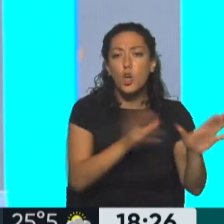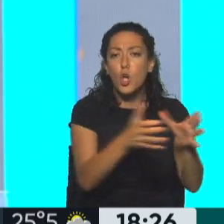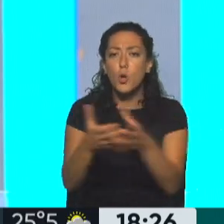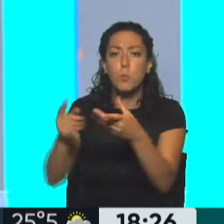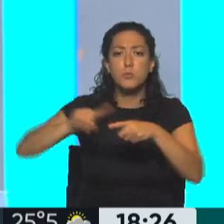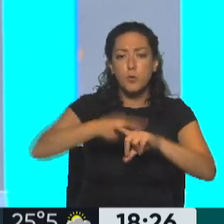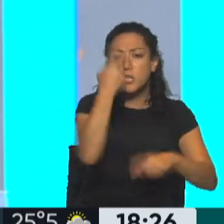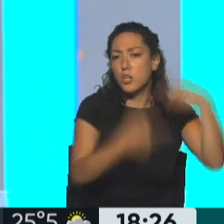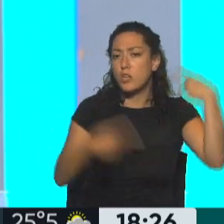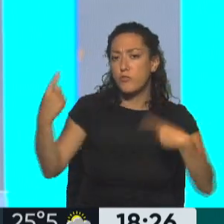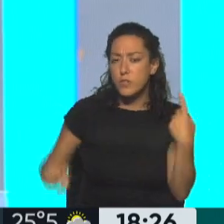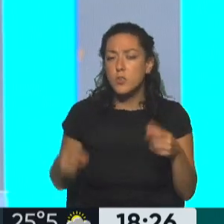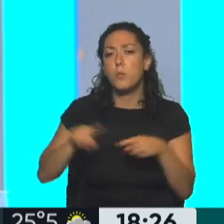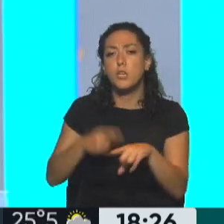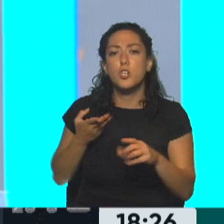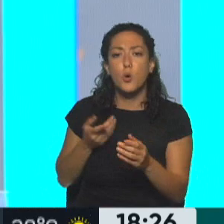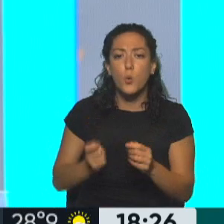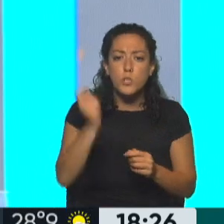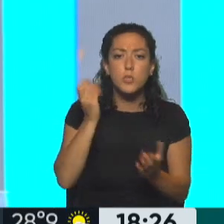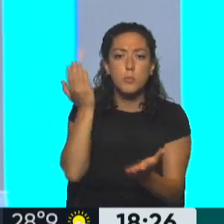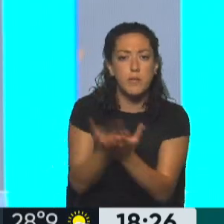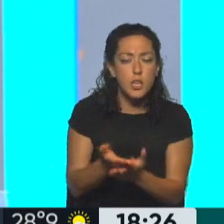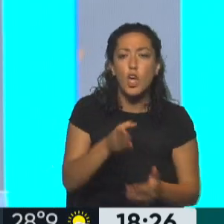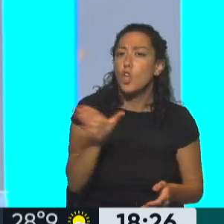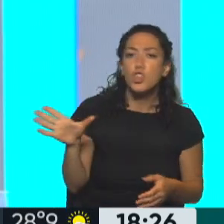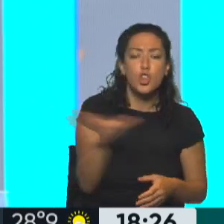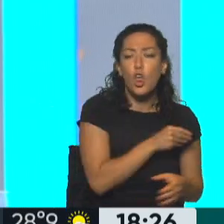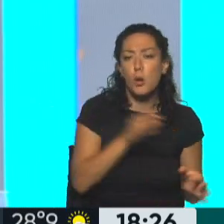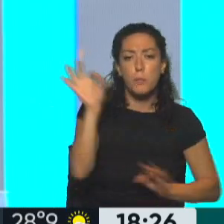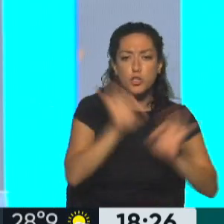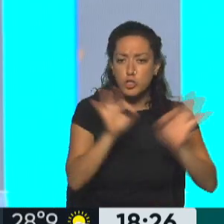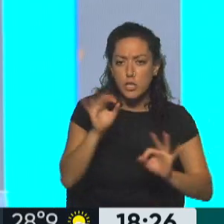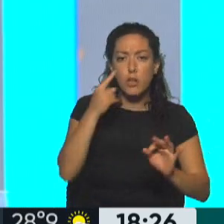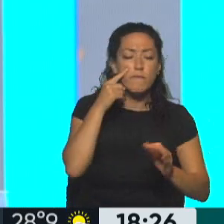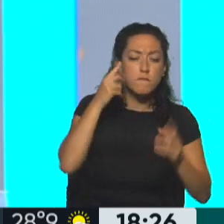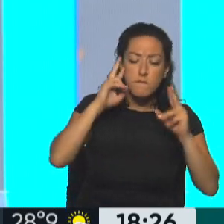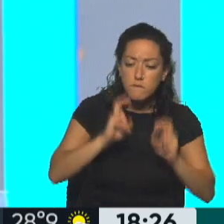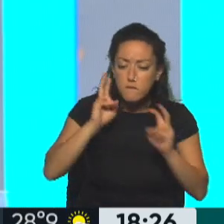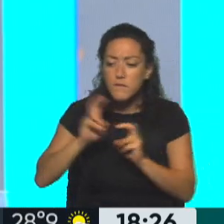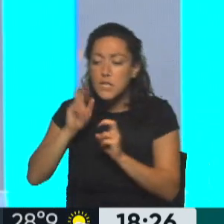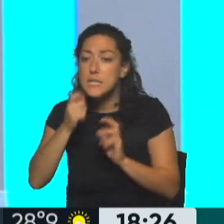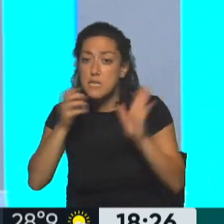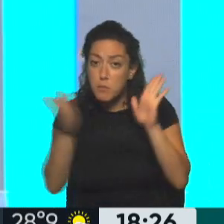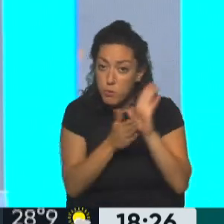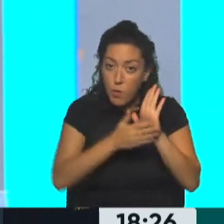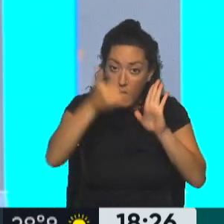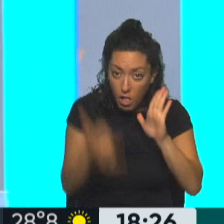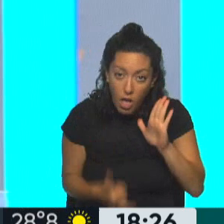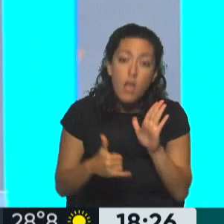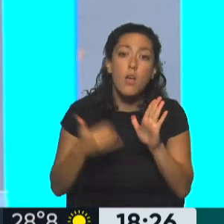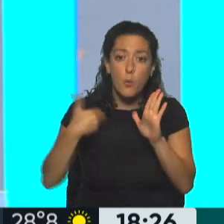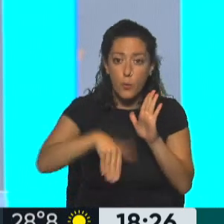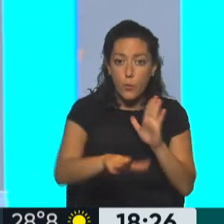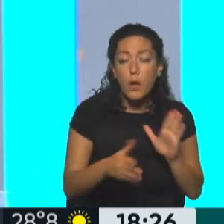presentado pedidos de juicio político. Todos van a ser tratados, van a ser considerados y quienes tengan sustento serán parte